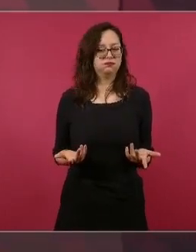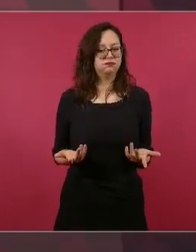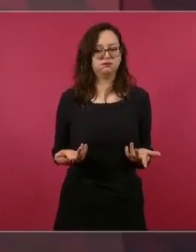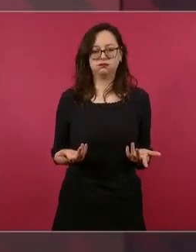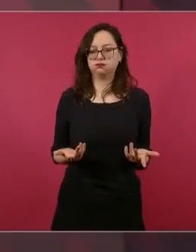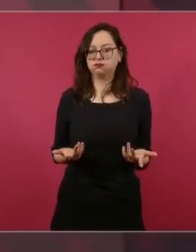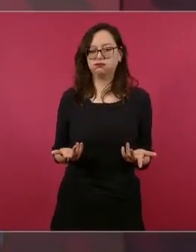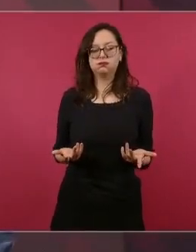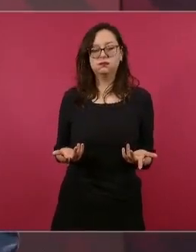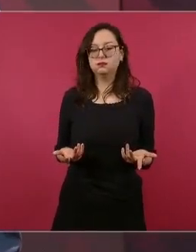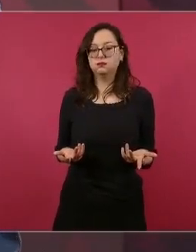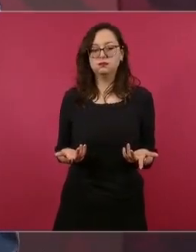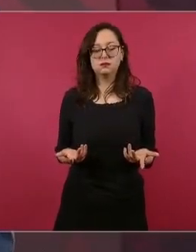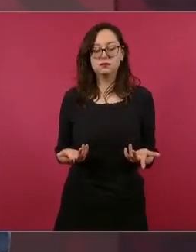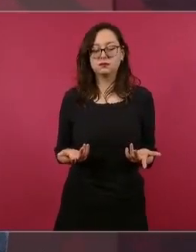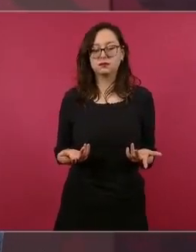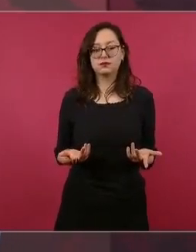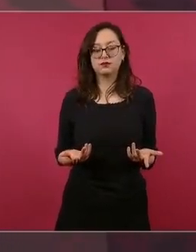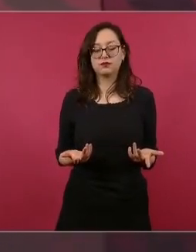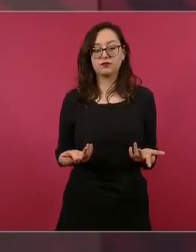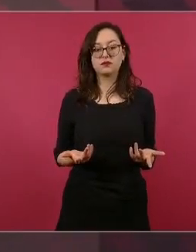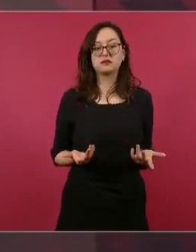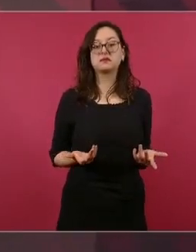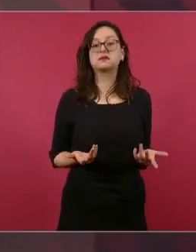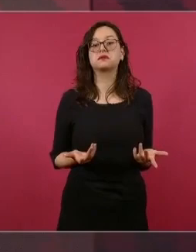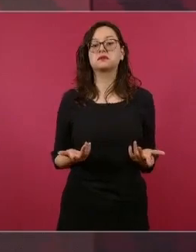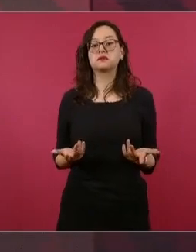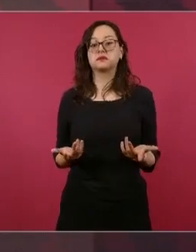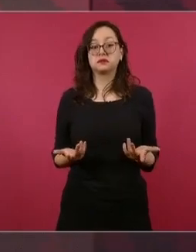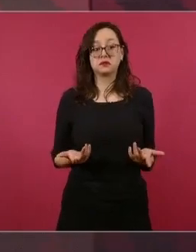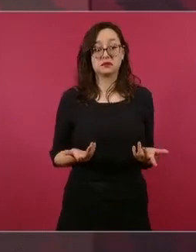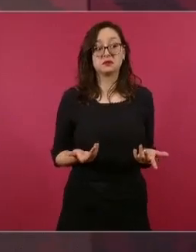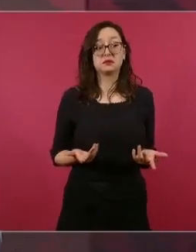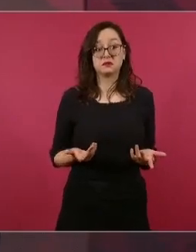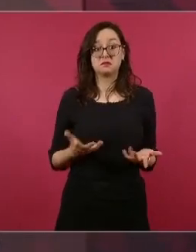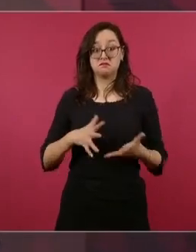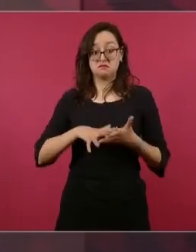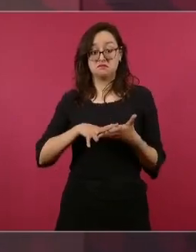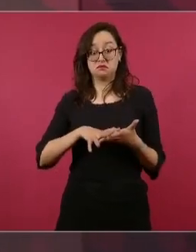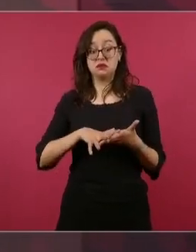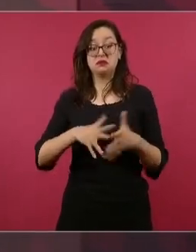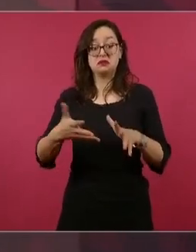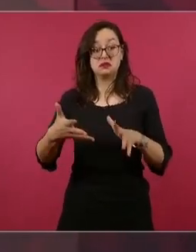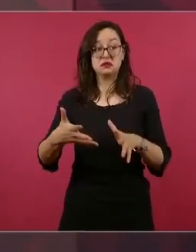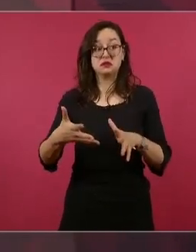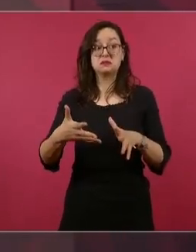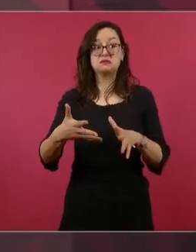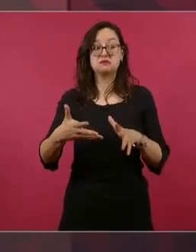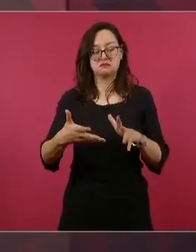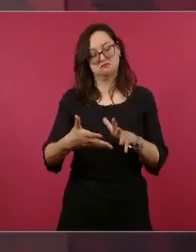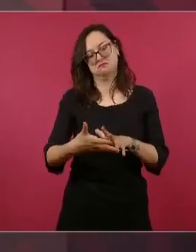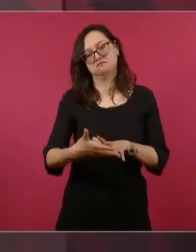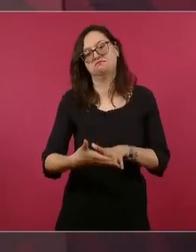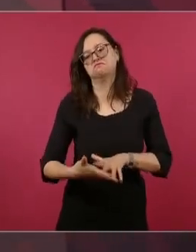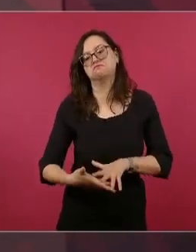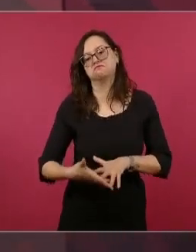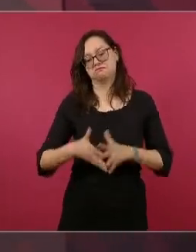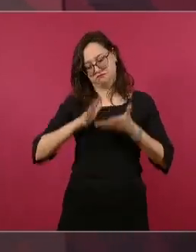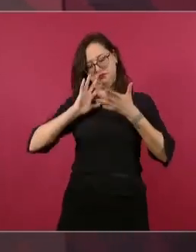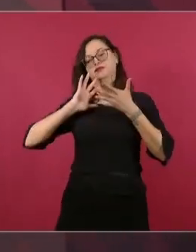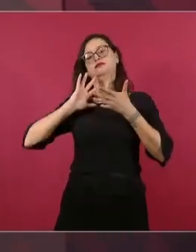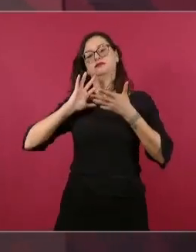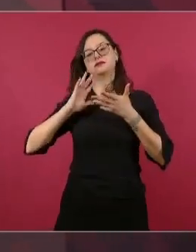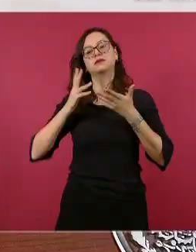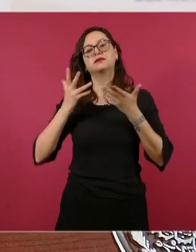al que hierro mata a hierro muere y la violencia hay que